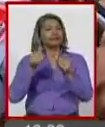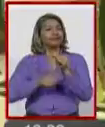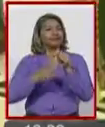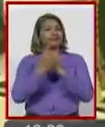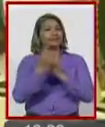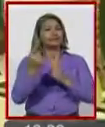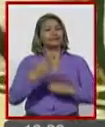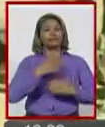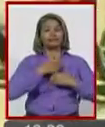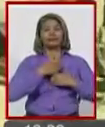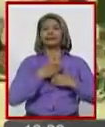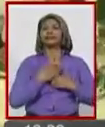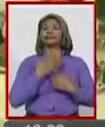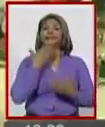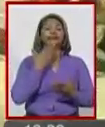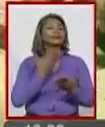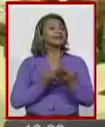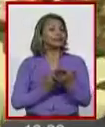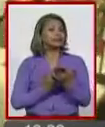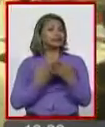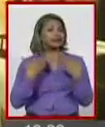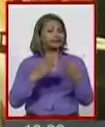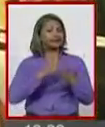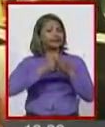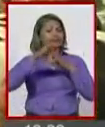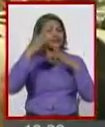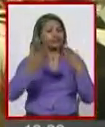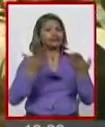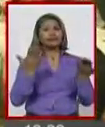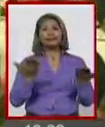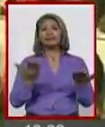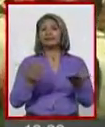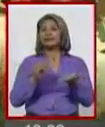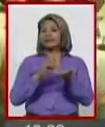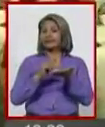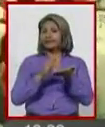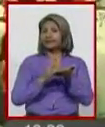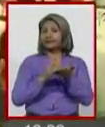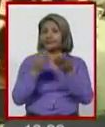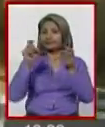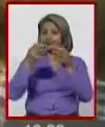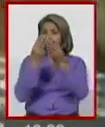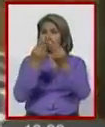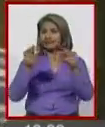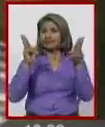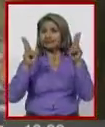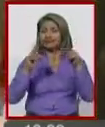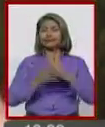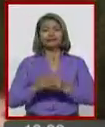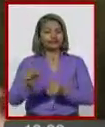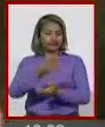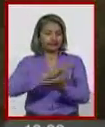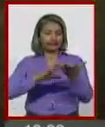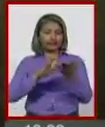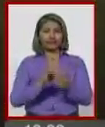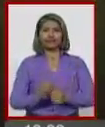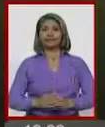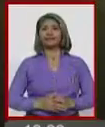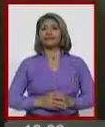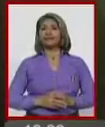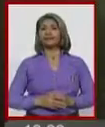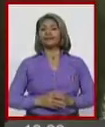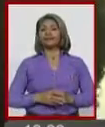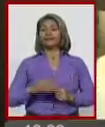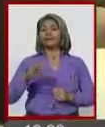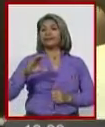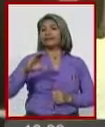estas protestas, ¿no? Así como cosas buenas se pudieron concretar, también hay asuntos pendientes que deben ser resueltos con urgencia, como el conflicto por el campo Incahuasi